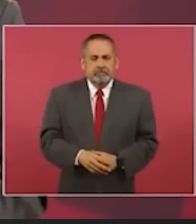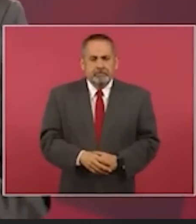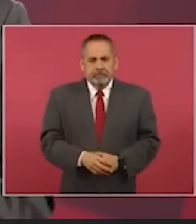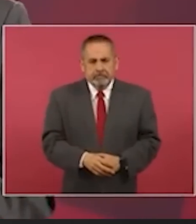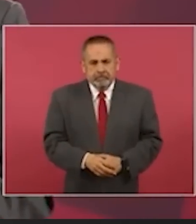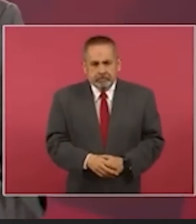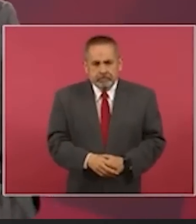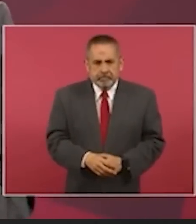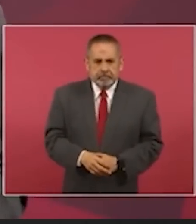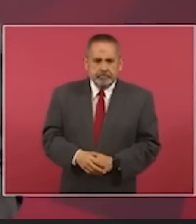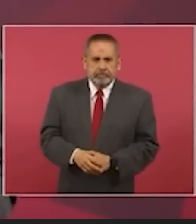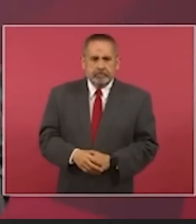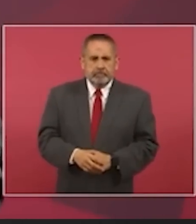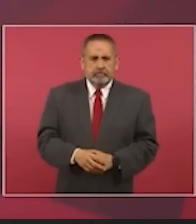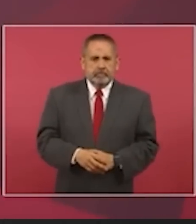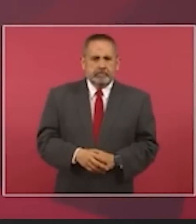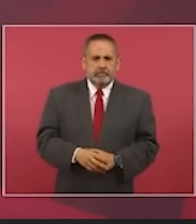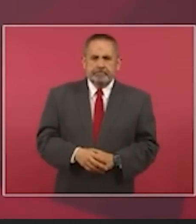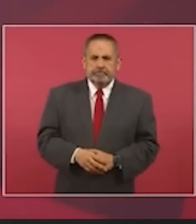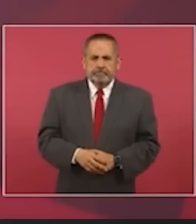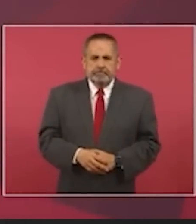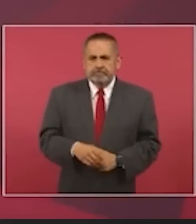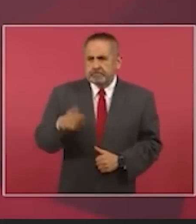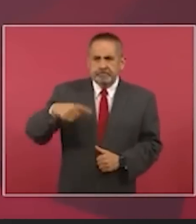y apoya